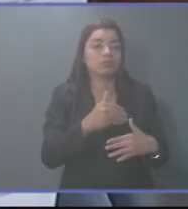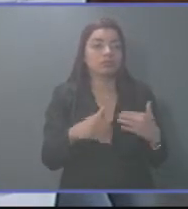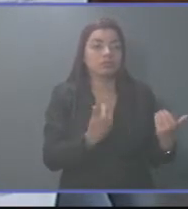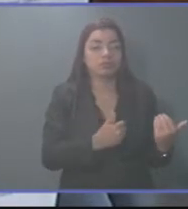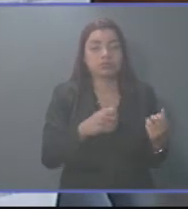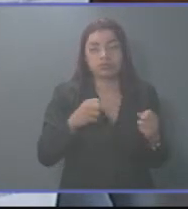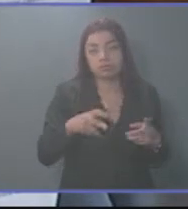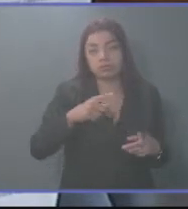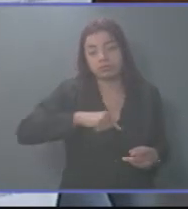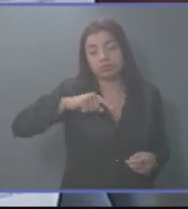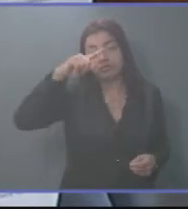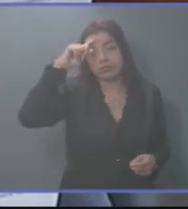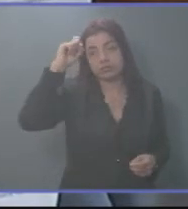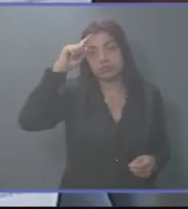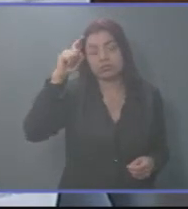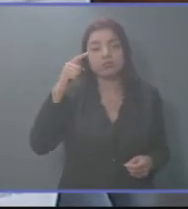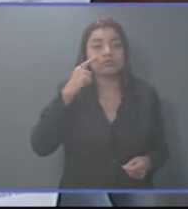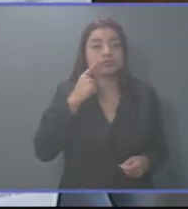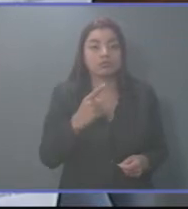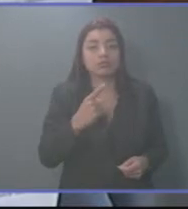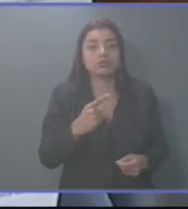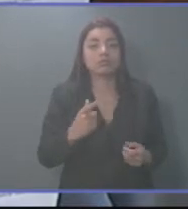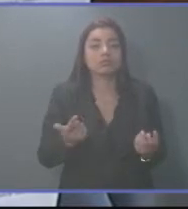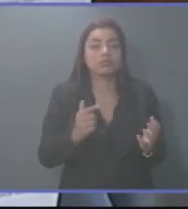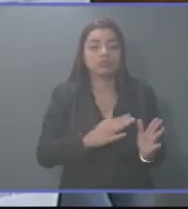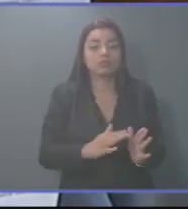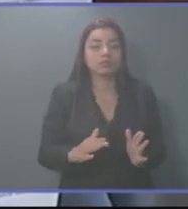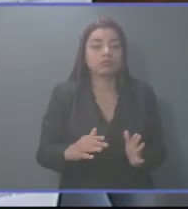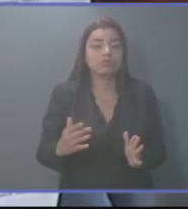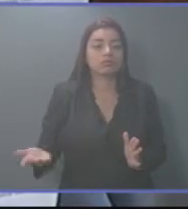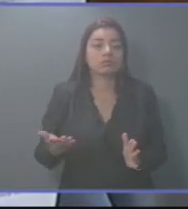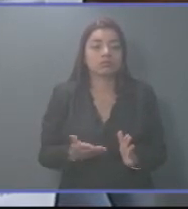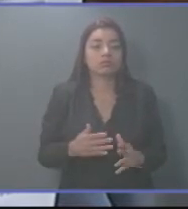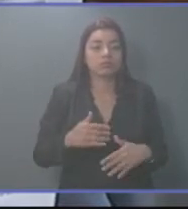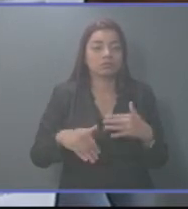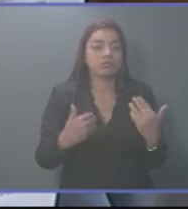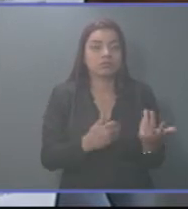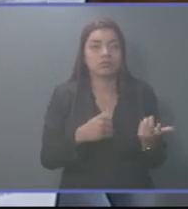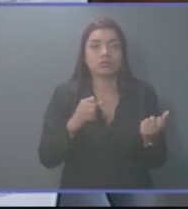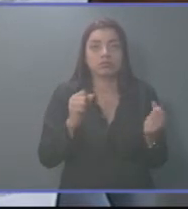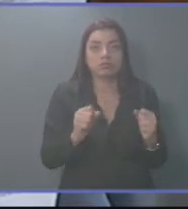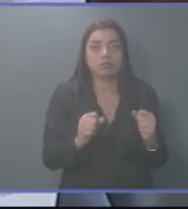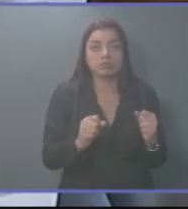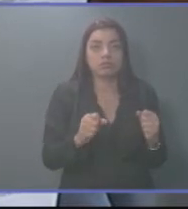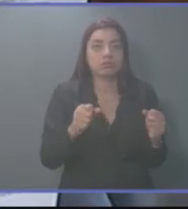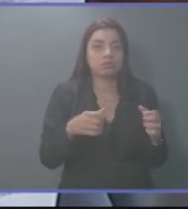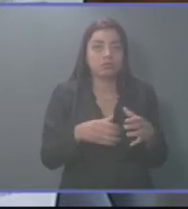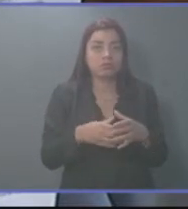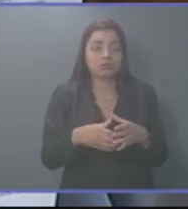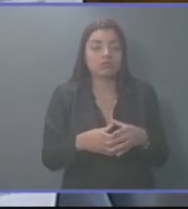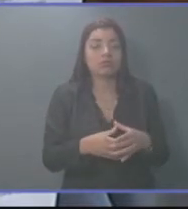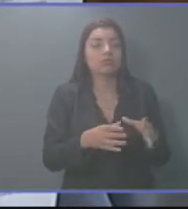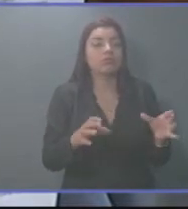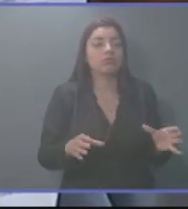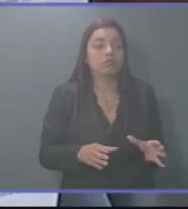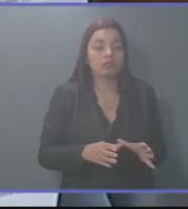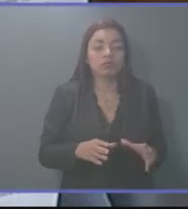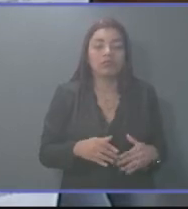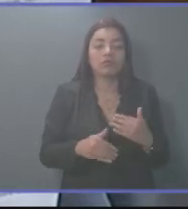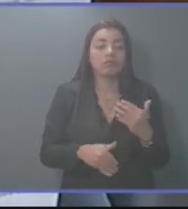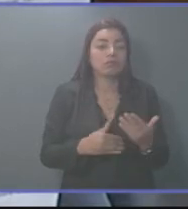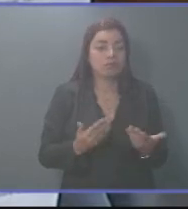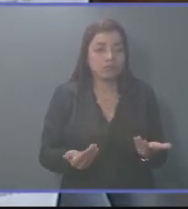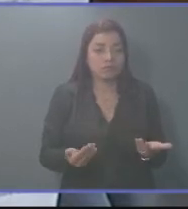de empleo, adiestramiento, idea de maniobra, su propia organización y equipo, lo que en la actualidad,